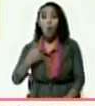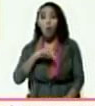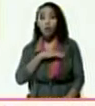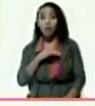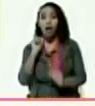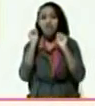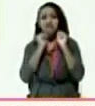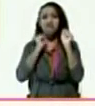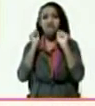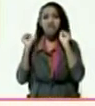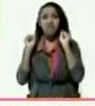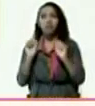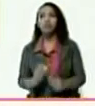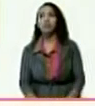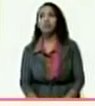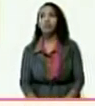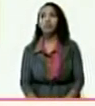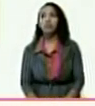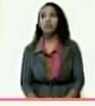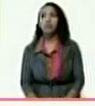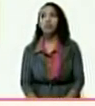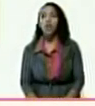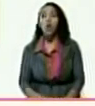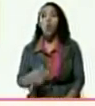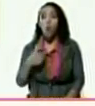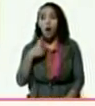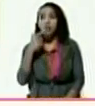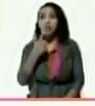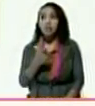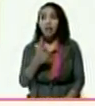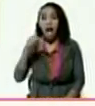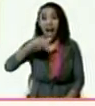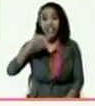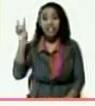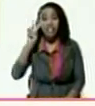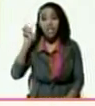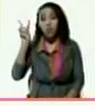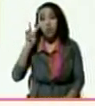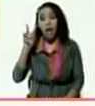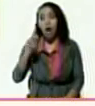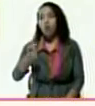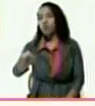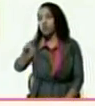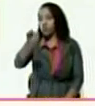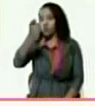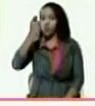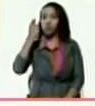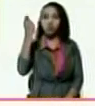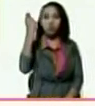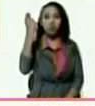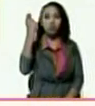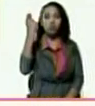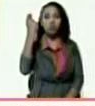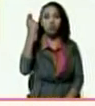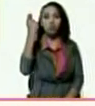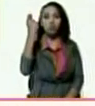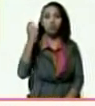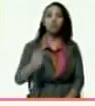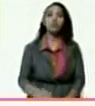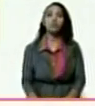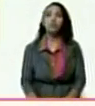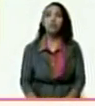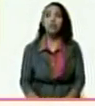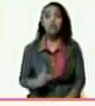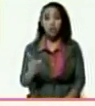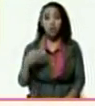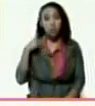maquinaria, te voy a decir que aquí en Venezuela nunca, nunca, y esto